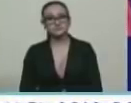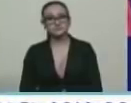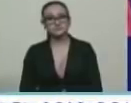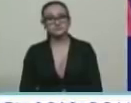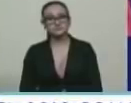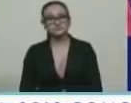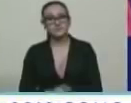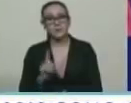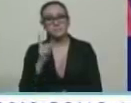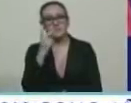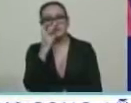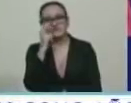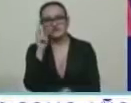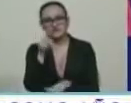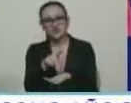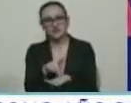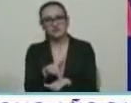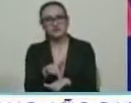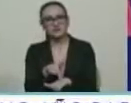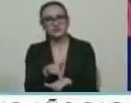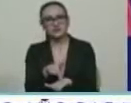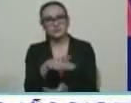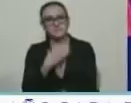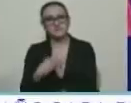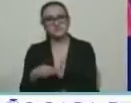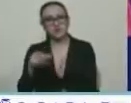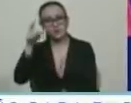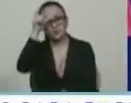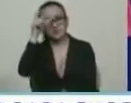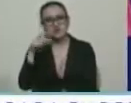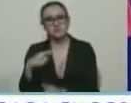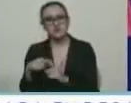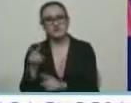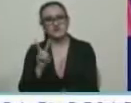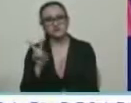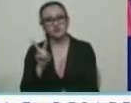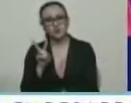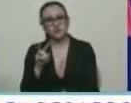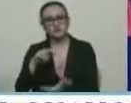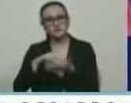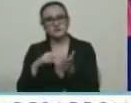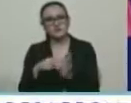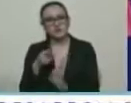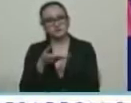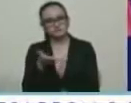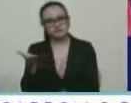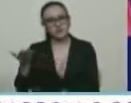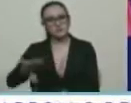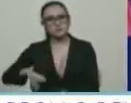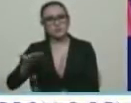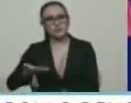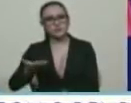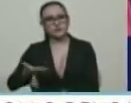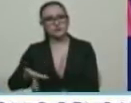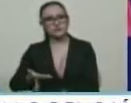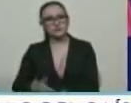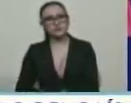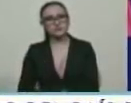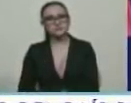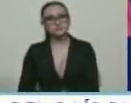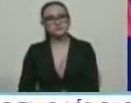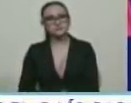Esta primera visita en el nivel presidencial desde Turquía a Venezuela es un mensaje importante en esta manera.